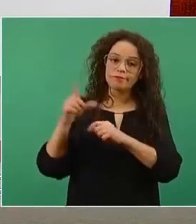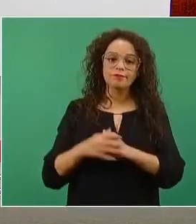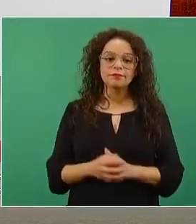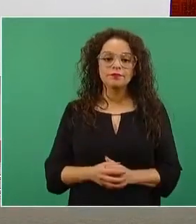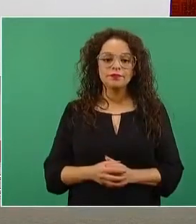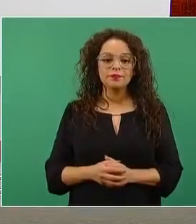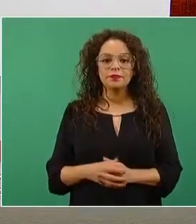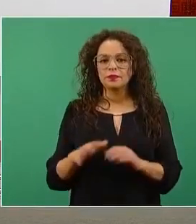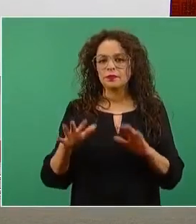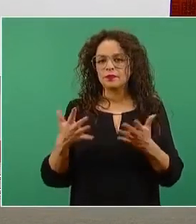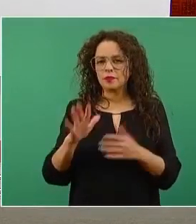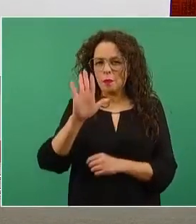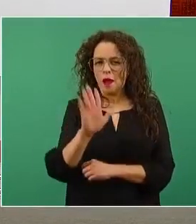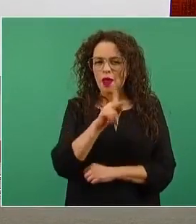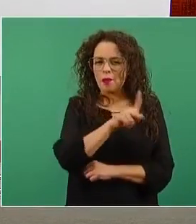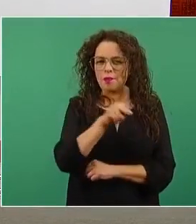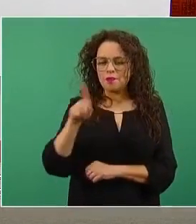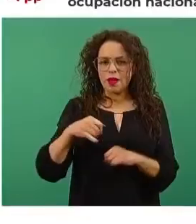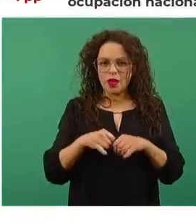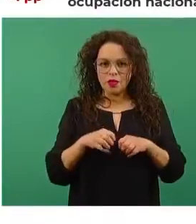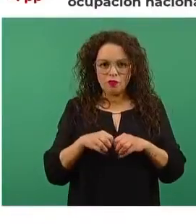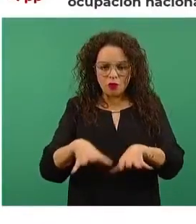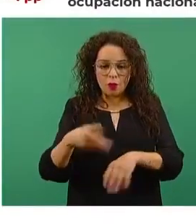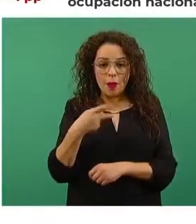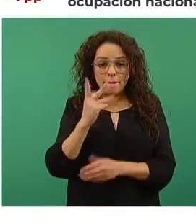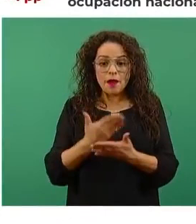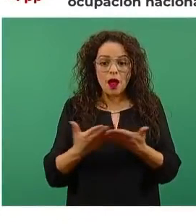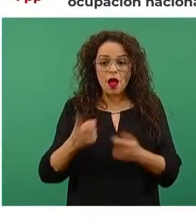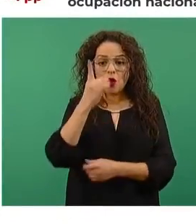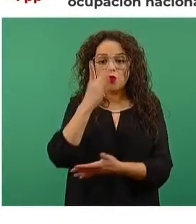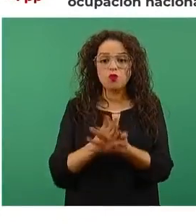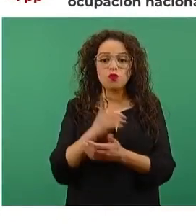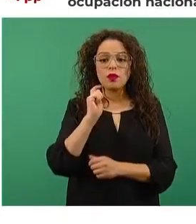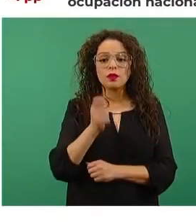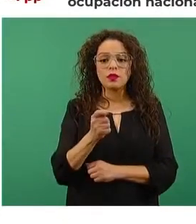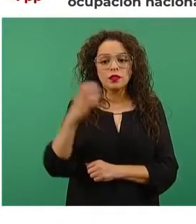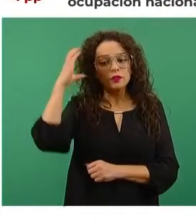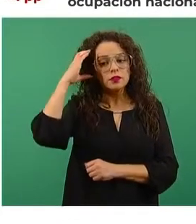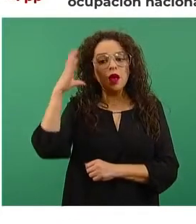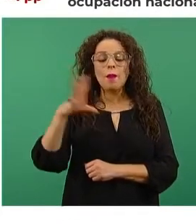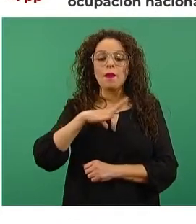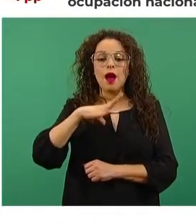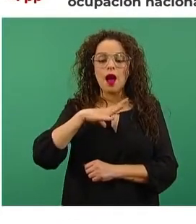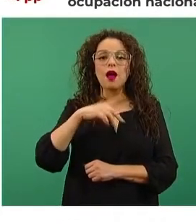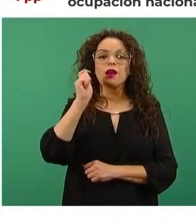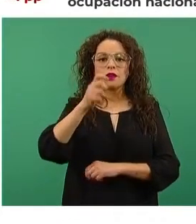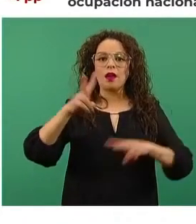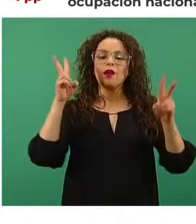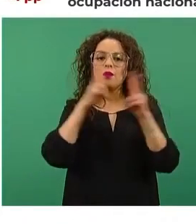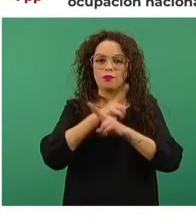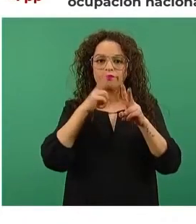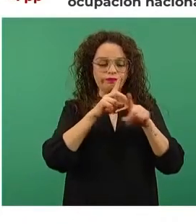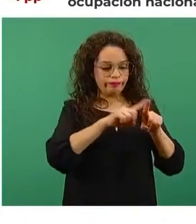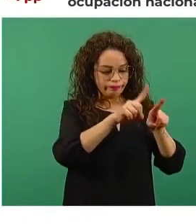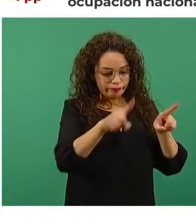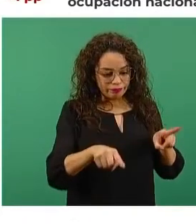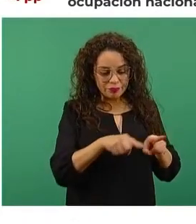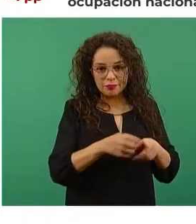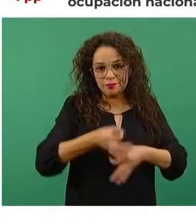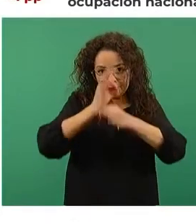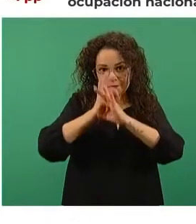información similar, pero ahora solamente de las camas que cuentan con un ventilador, que como ya sabemos son para los